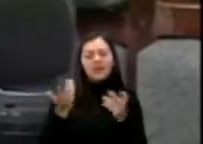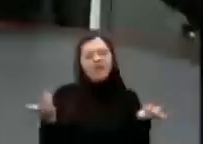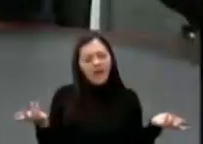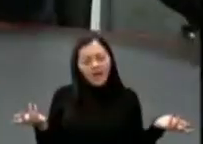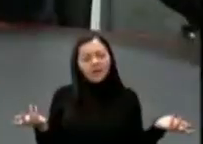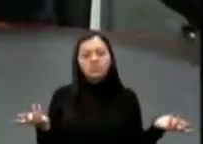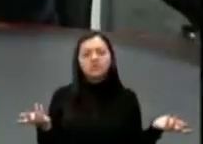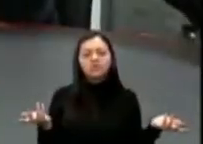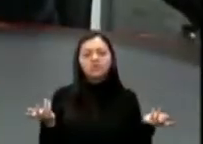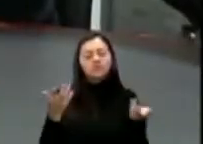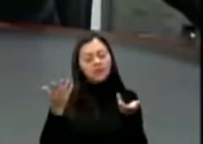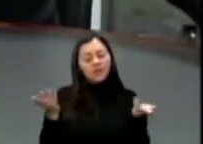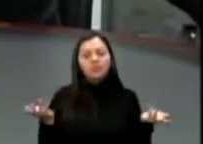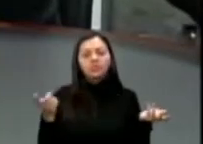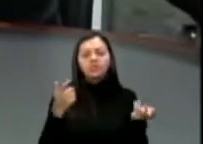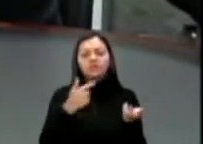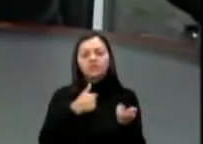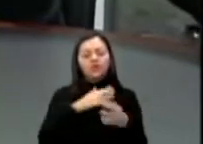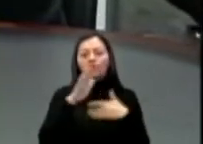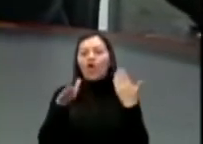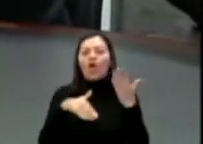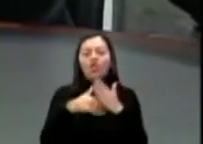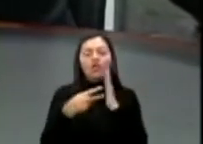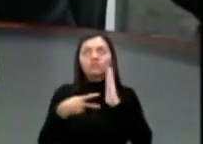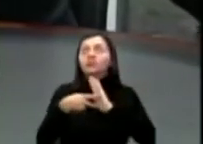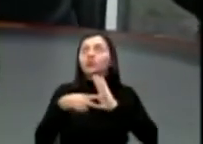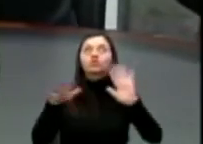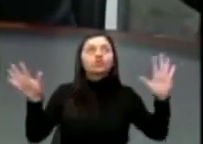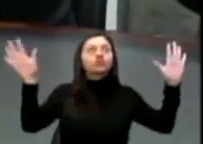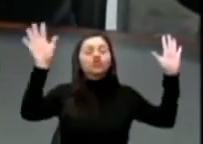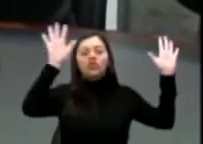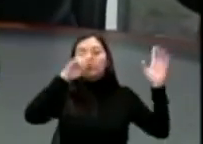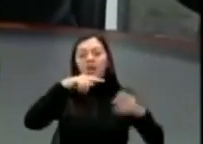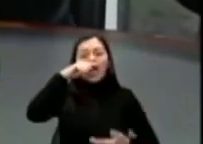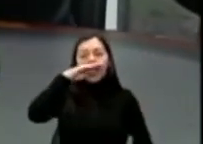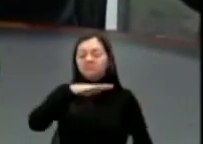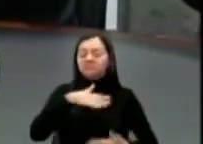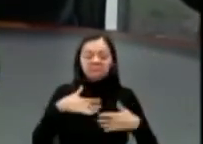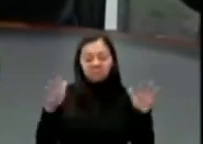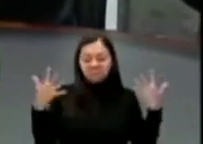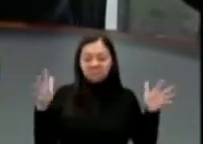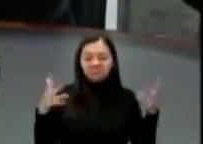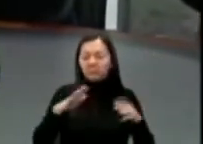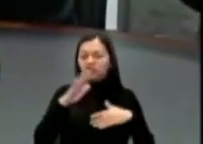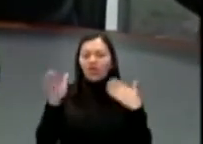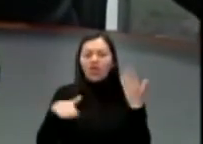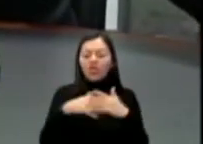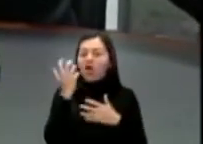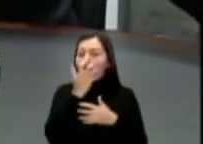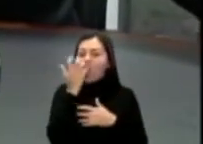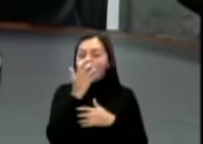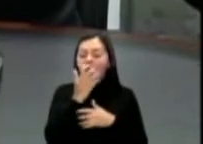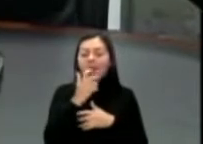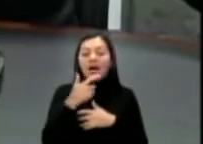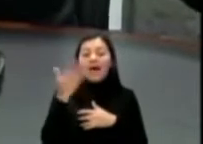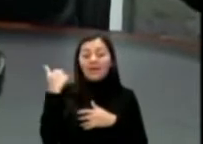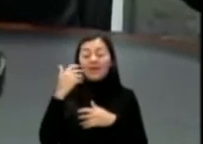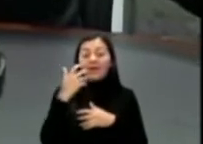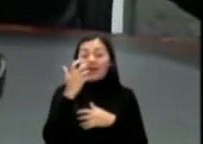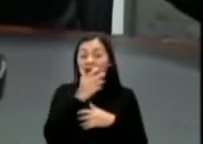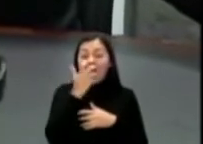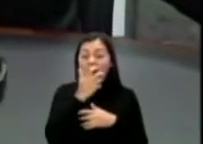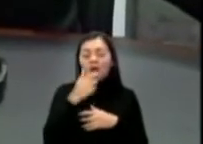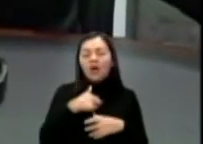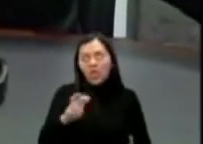este el yo ya tengo todo electricidad ya no uso ni siquiera en el sistema de agua y el calentador de agua quedaba en la terraza